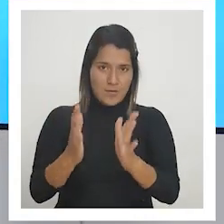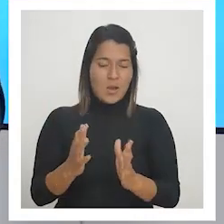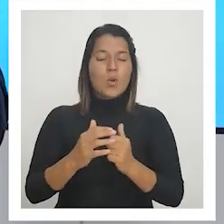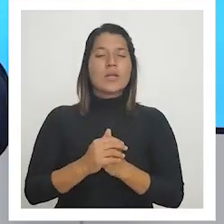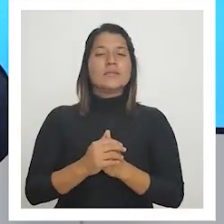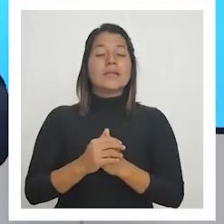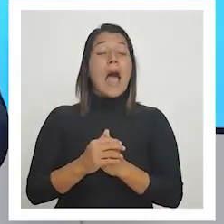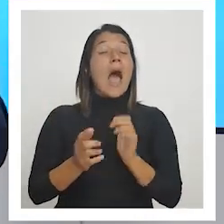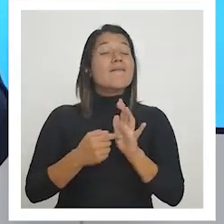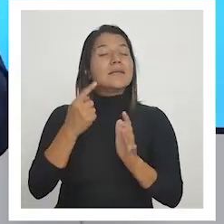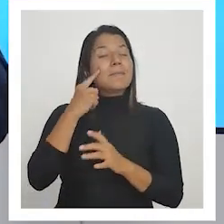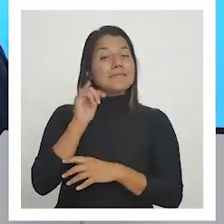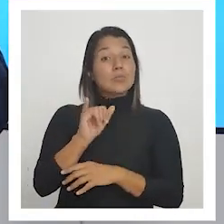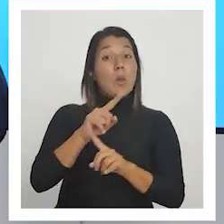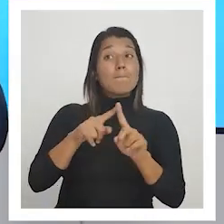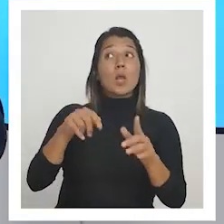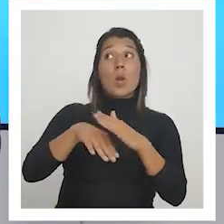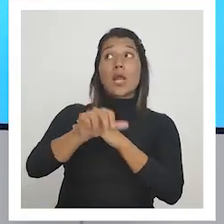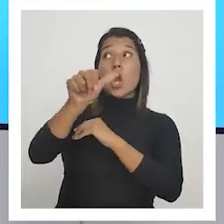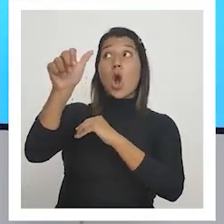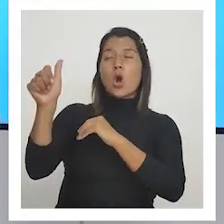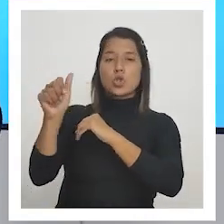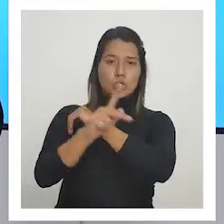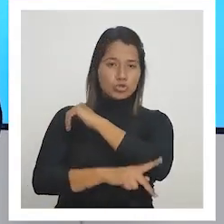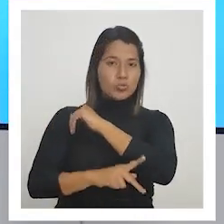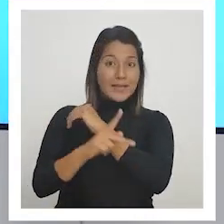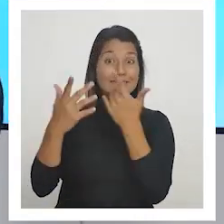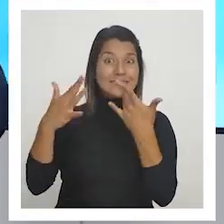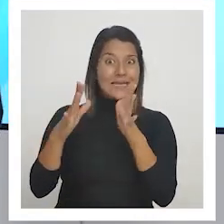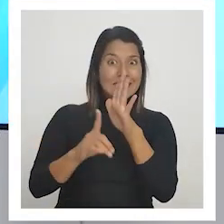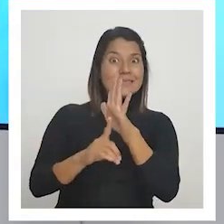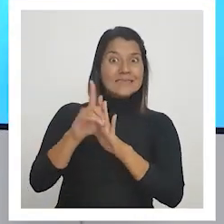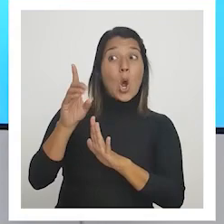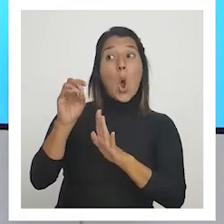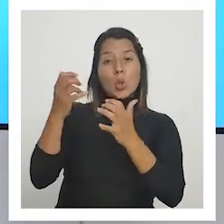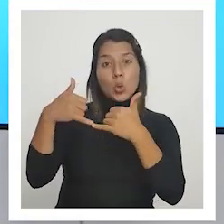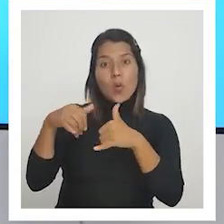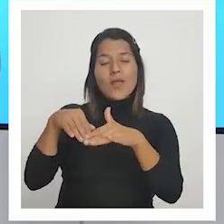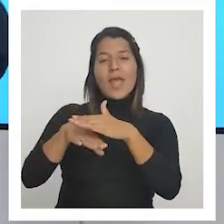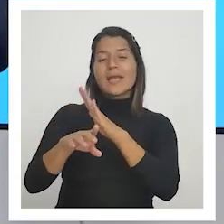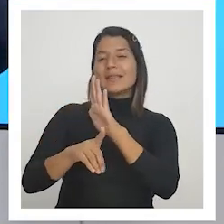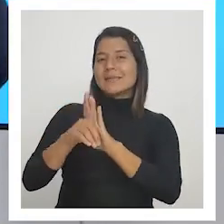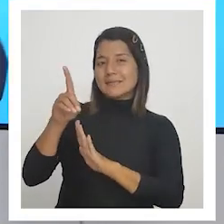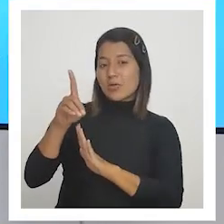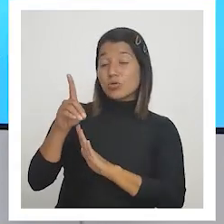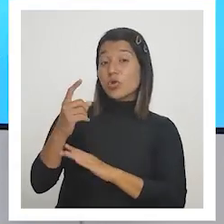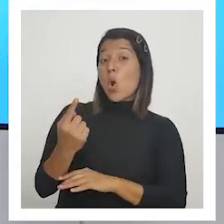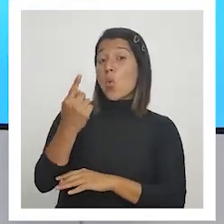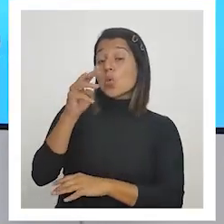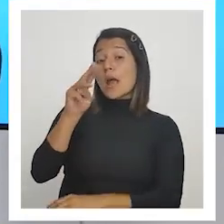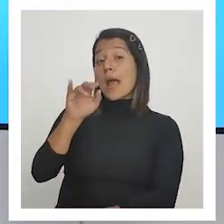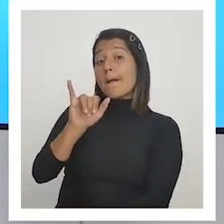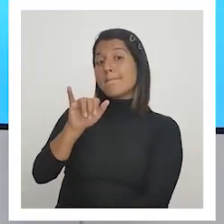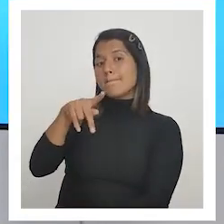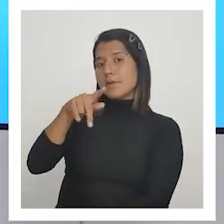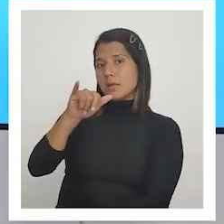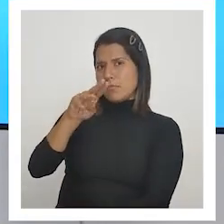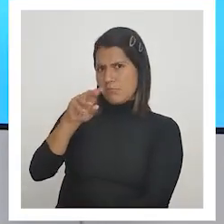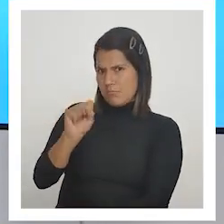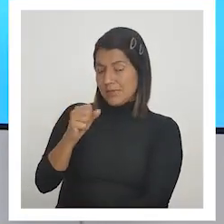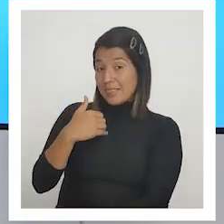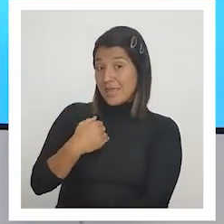países desarrollados o en vías de desarrollo, una PYME tiene 100 empleados o 200